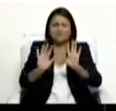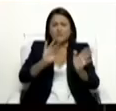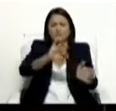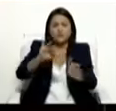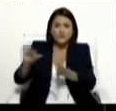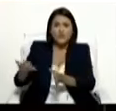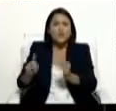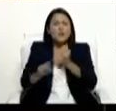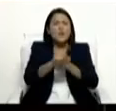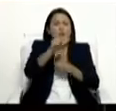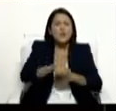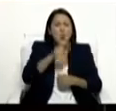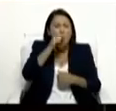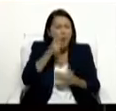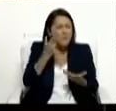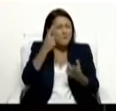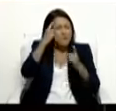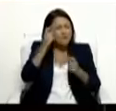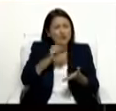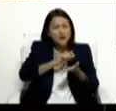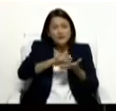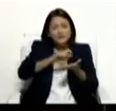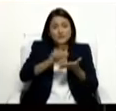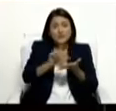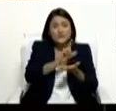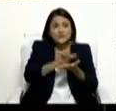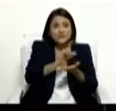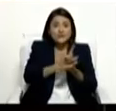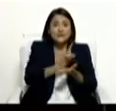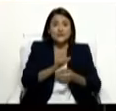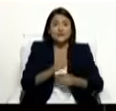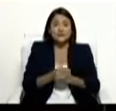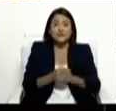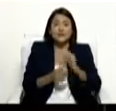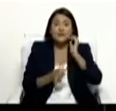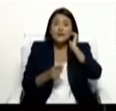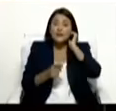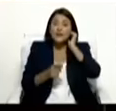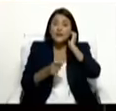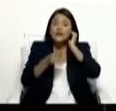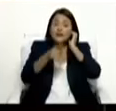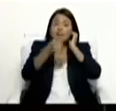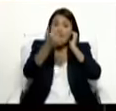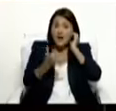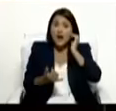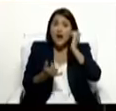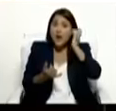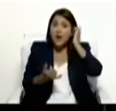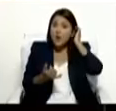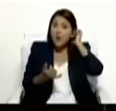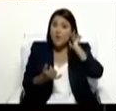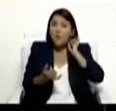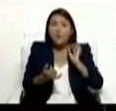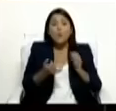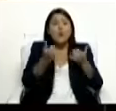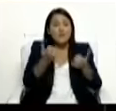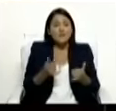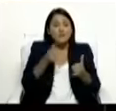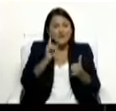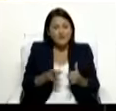cronista, novelista venezolano, Enrique Bernardo Núñez, ha llegado la hora de ser parciales, pero parciales por nuestra